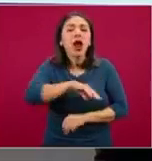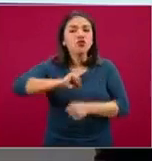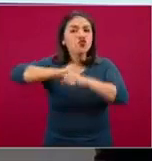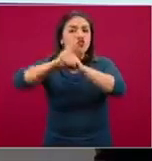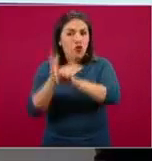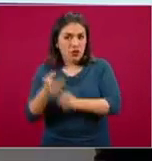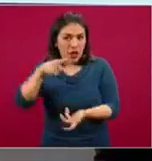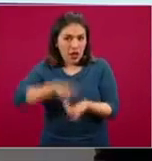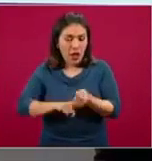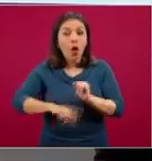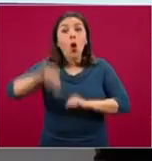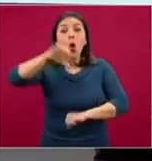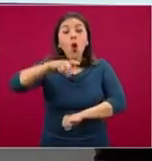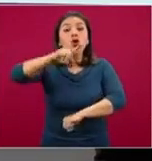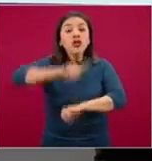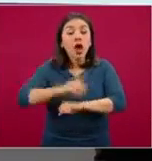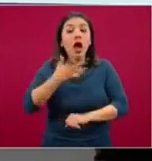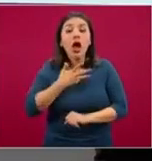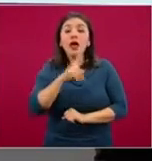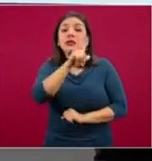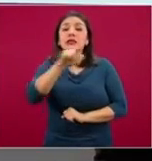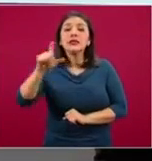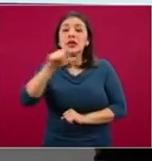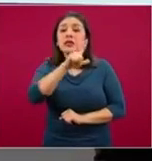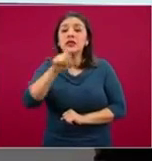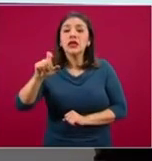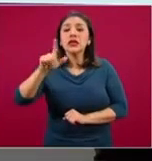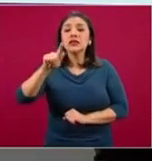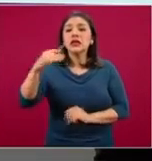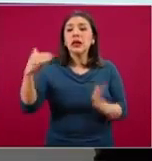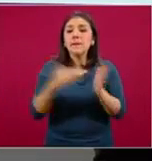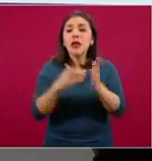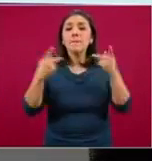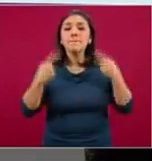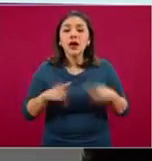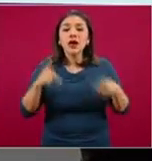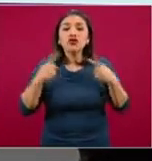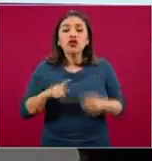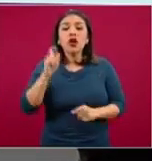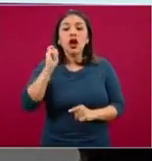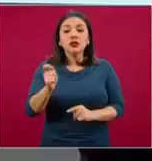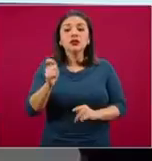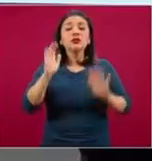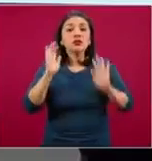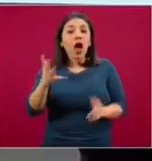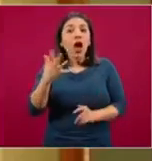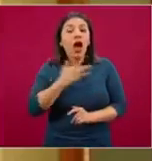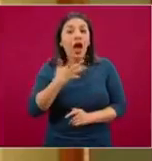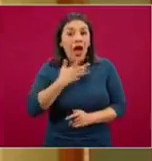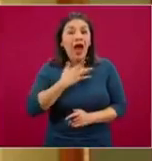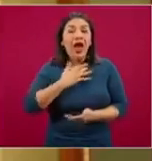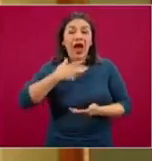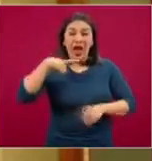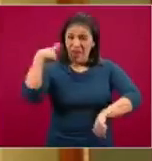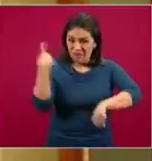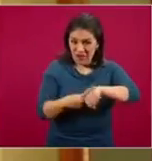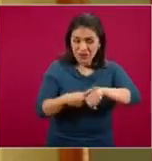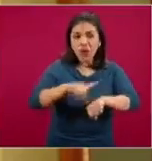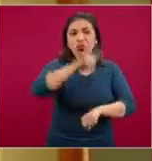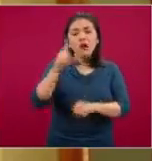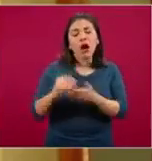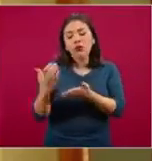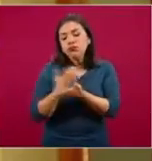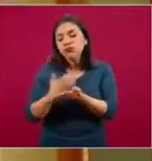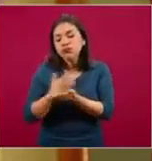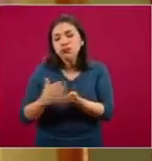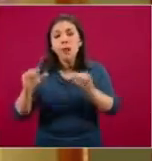COVID-19. Y para el día de hoy, también ya más de 770,000 son las personas que se estiman que se han recuperado de